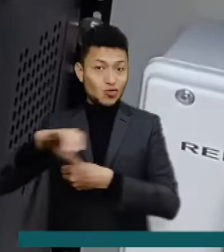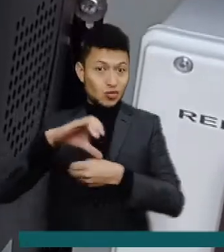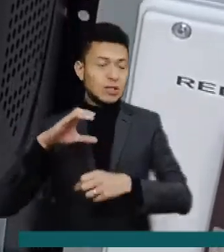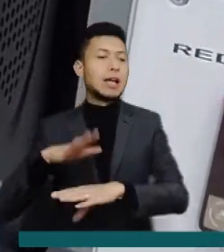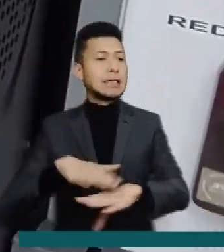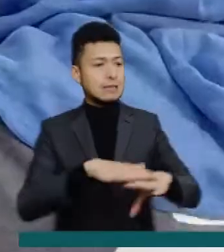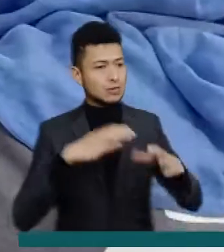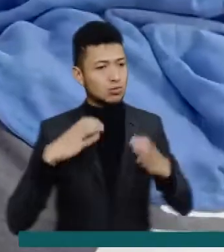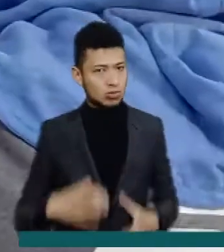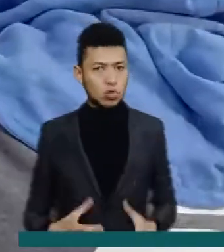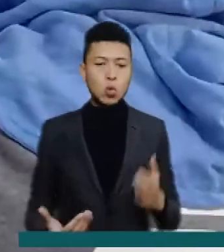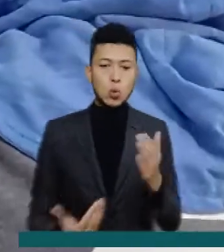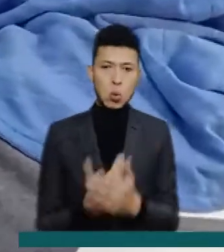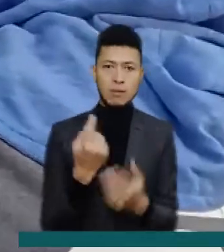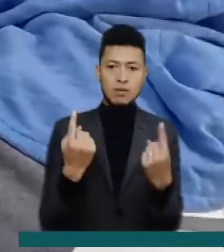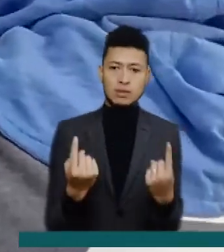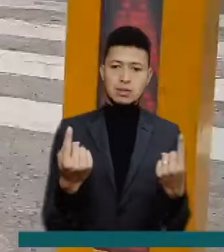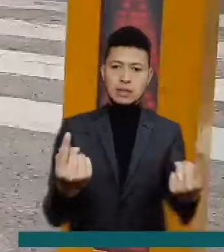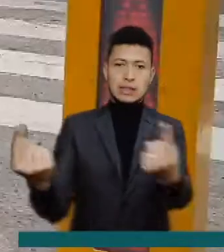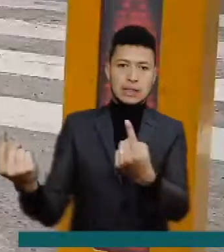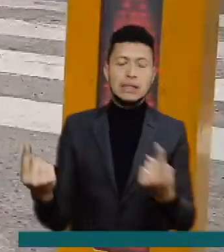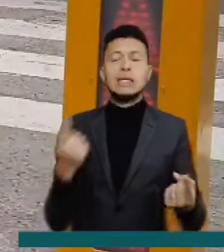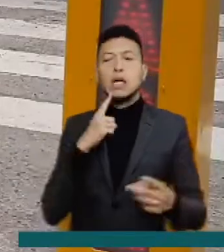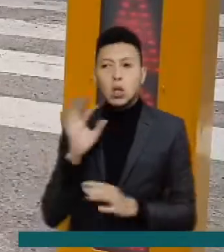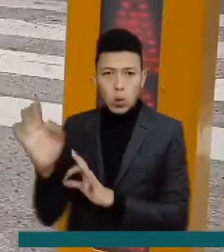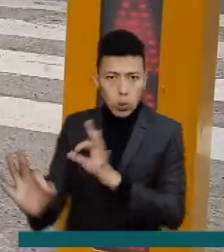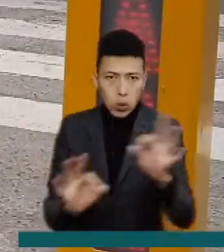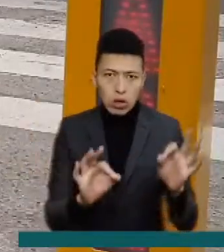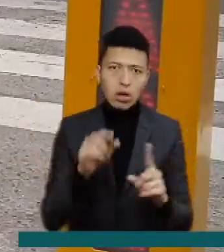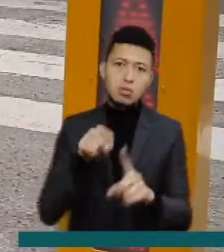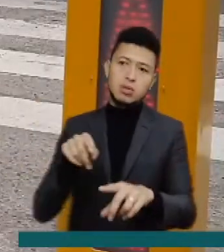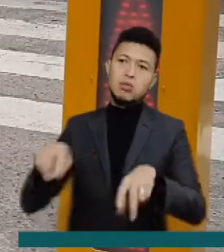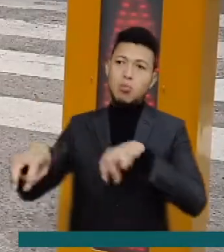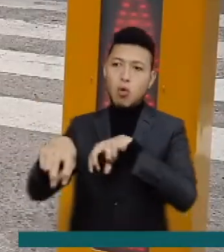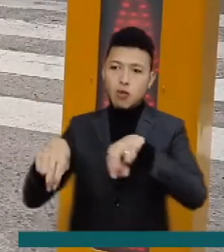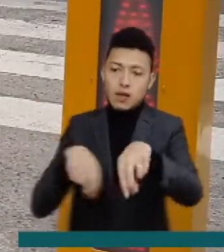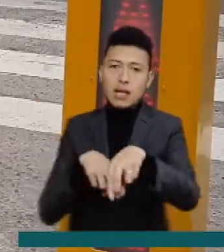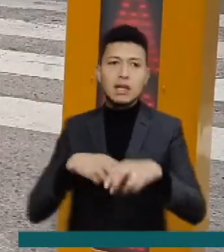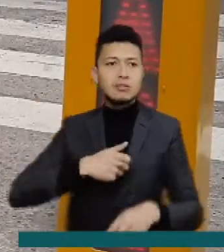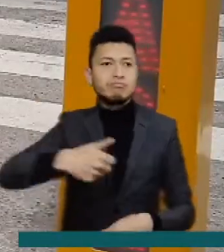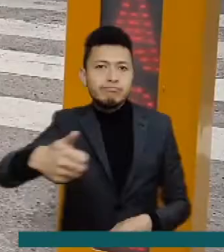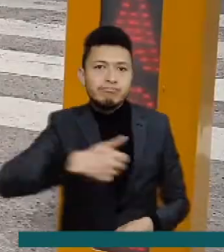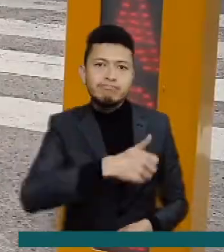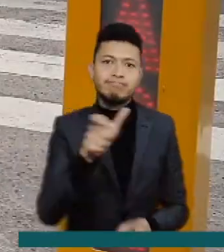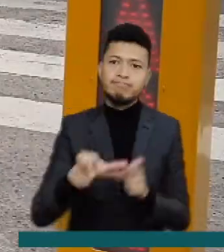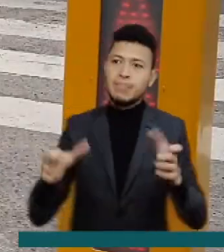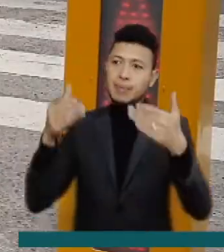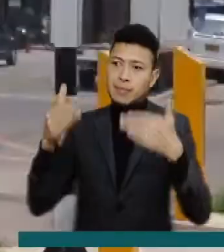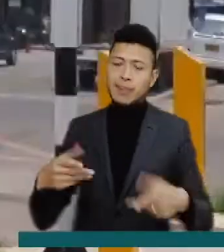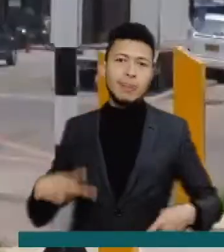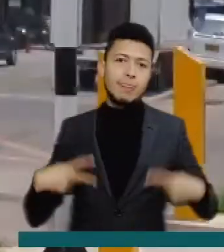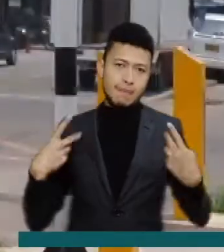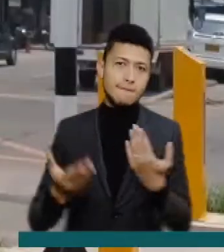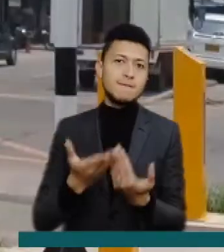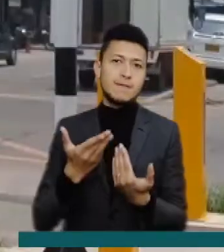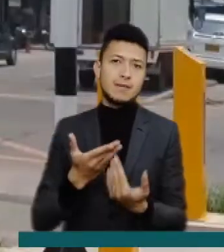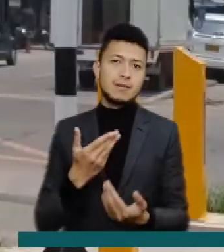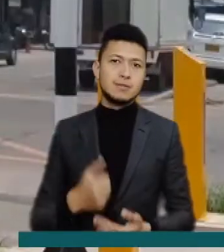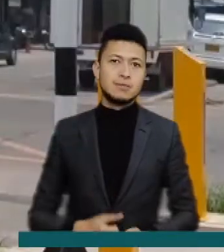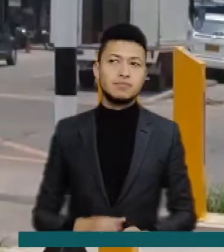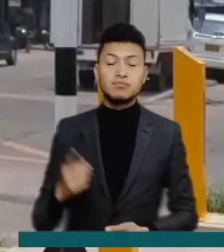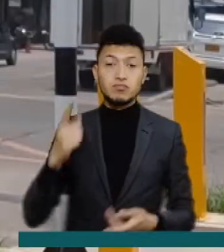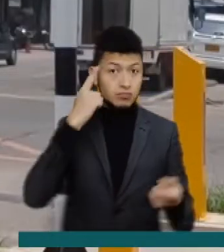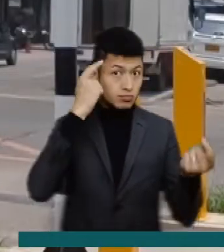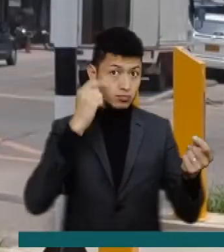llamado a todos los ciudadanos para cuidar estos nuevos semáforos pensando en facilitarle la vida y movilidad a las personas con discapacidad. Y es que no solo se trata